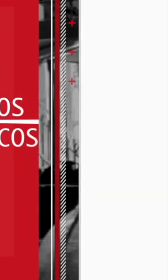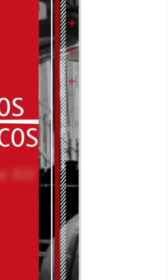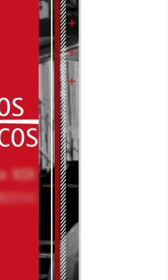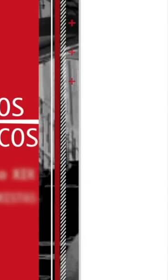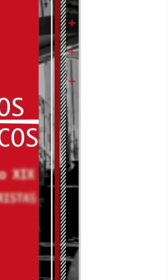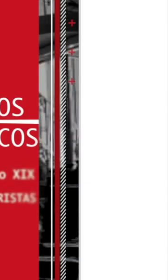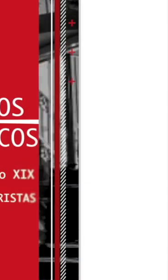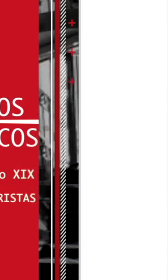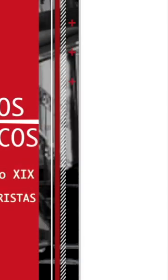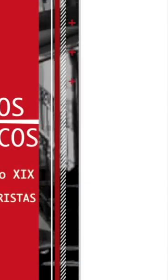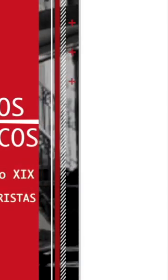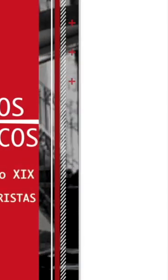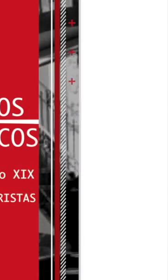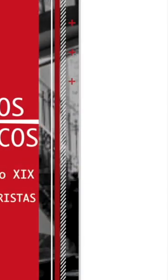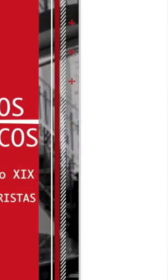¡Gracias!